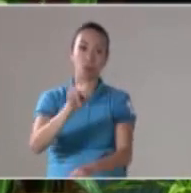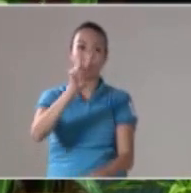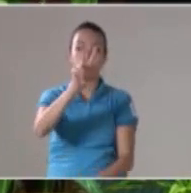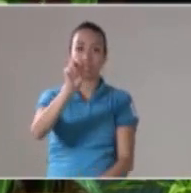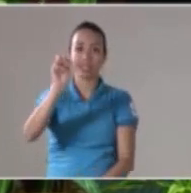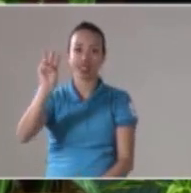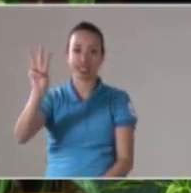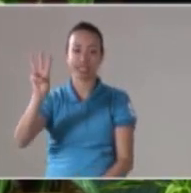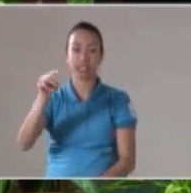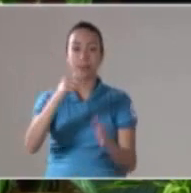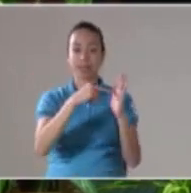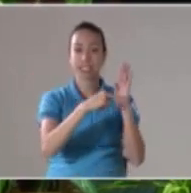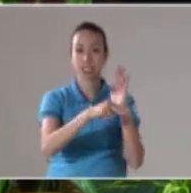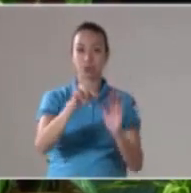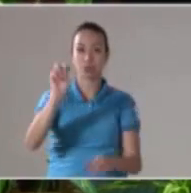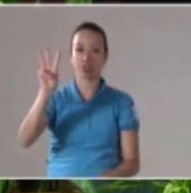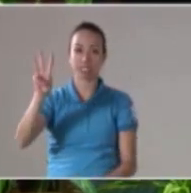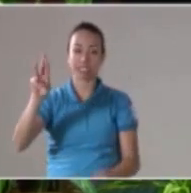restaura mi alma